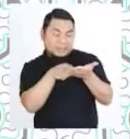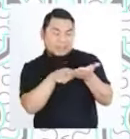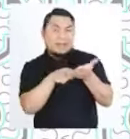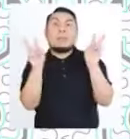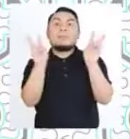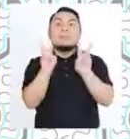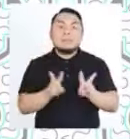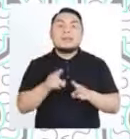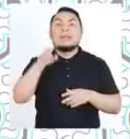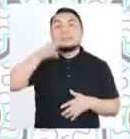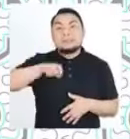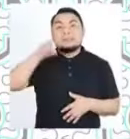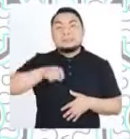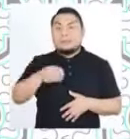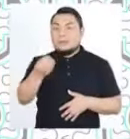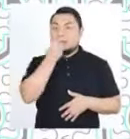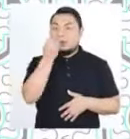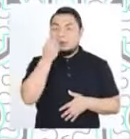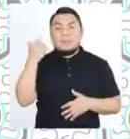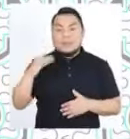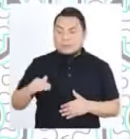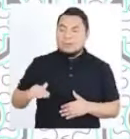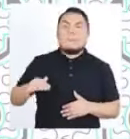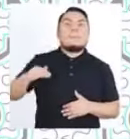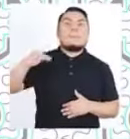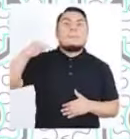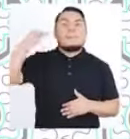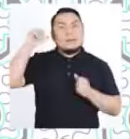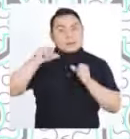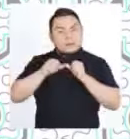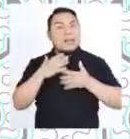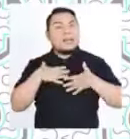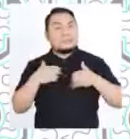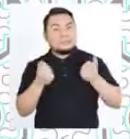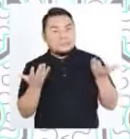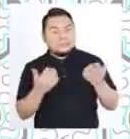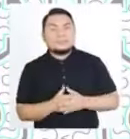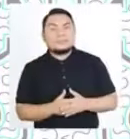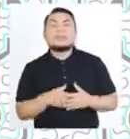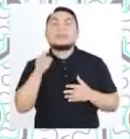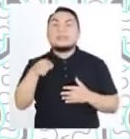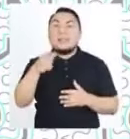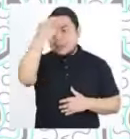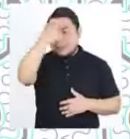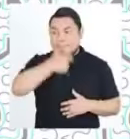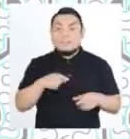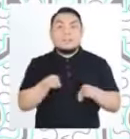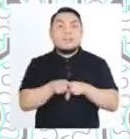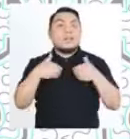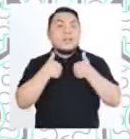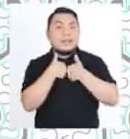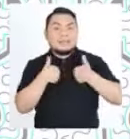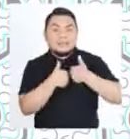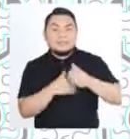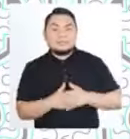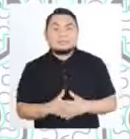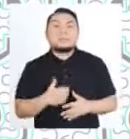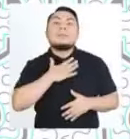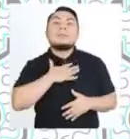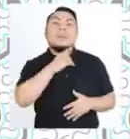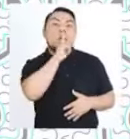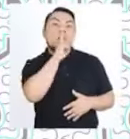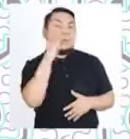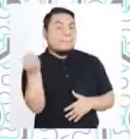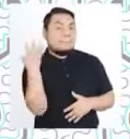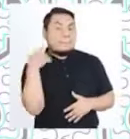dice que las vitaminas son necesarias para el crecimiento y el mantenimiento de la salud del ser humano y los animales.